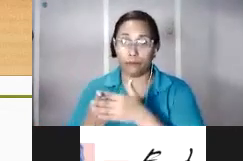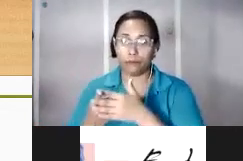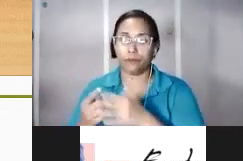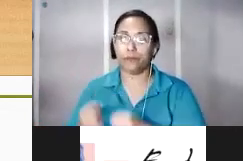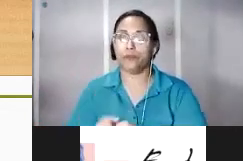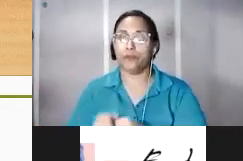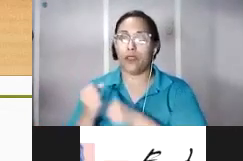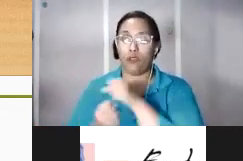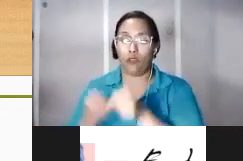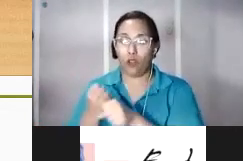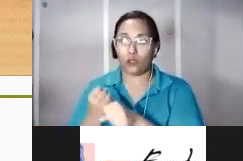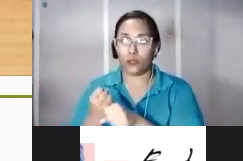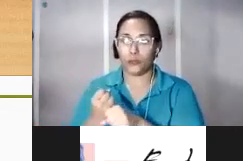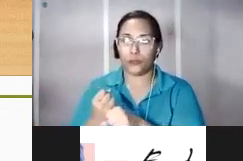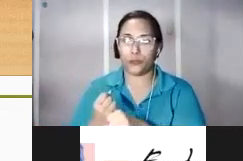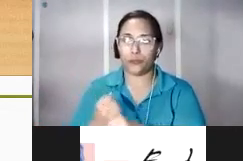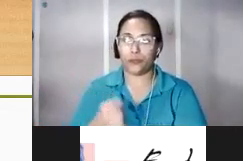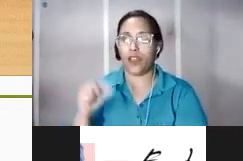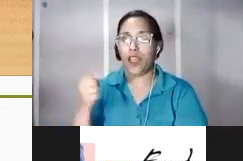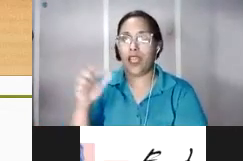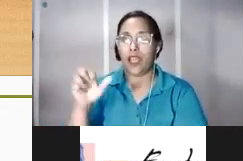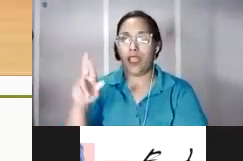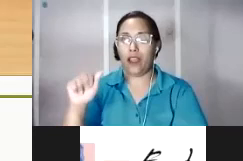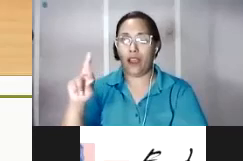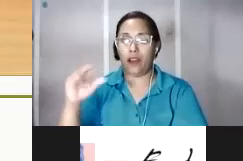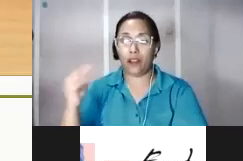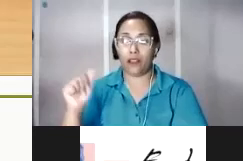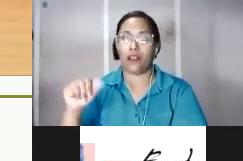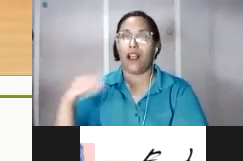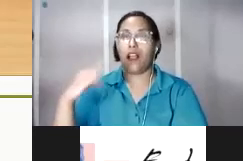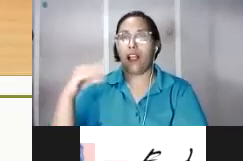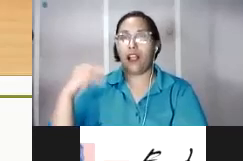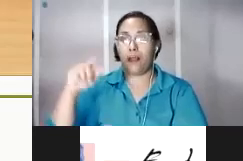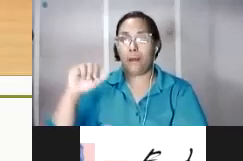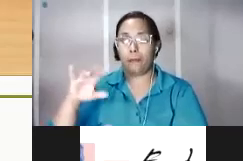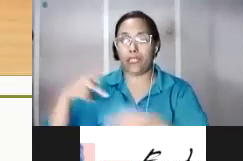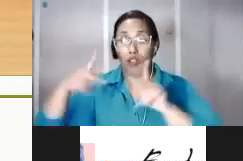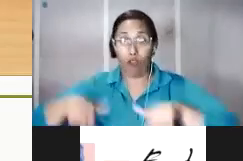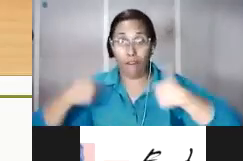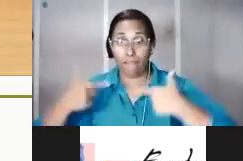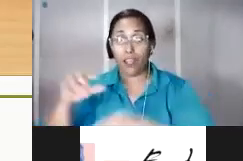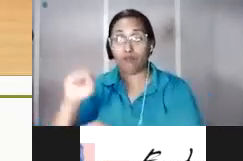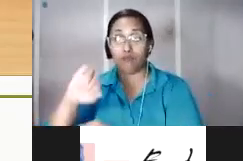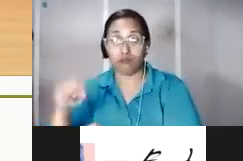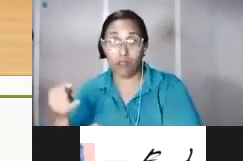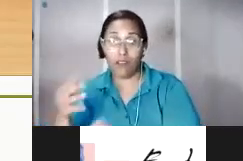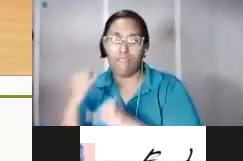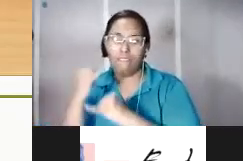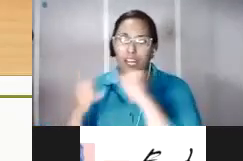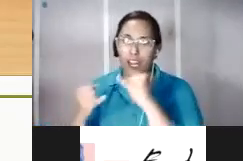los jerarcas capitalinos. De hecho, desde finales del siglo XIX,